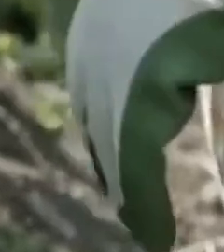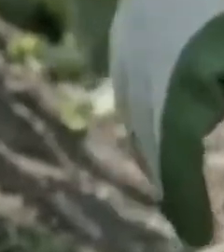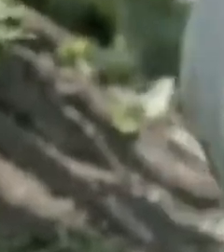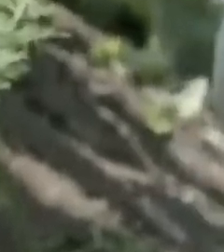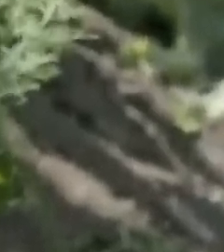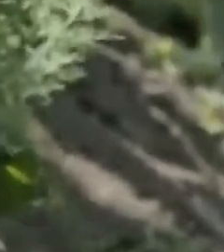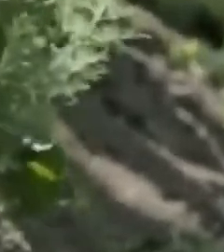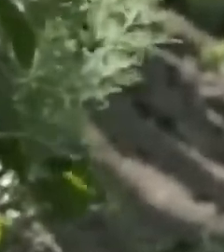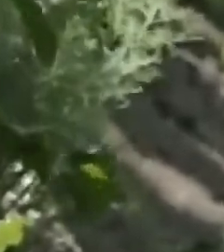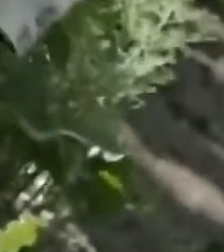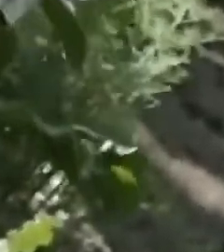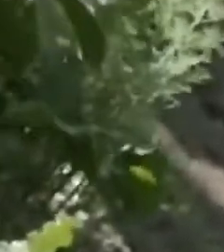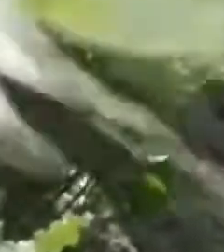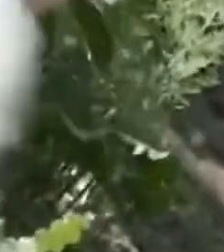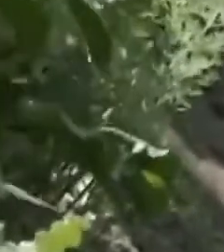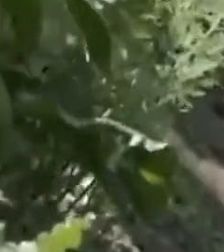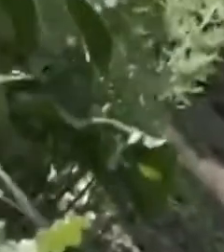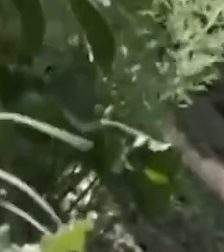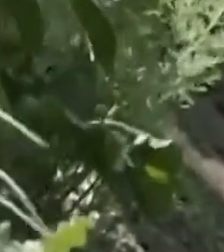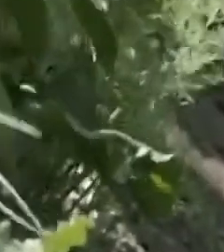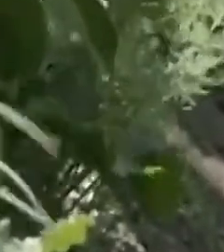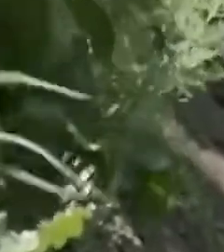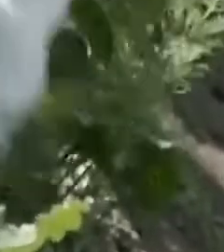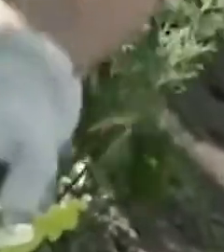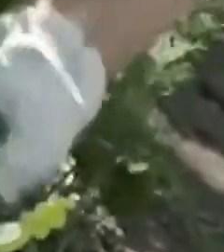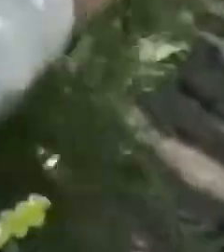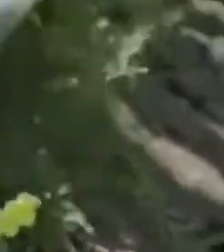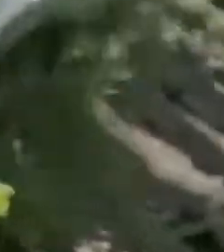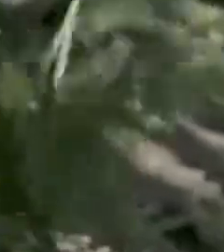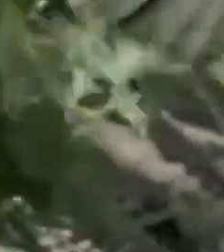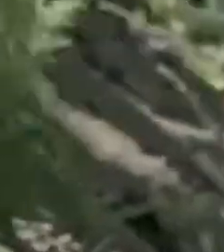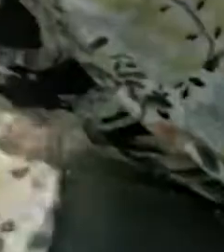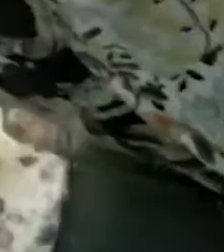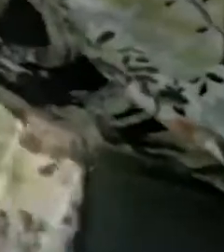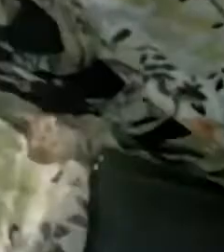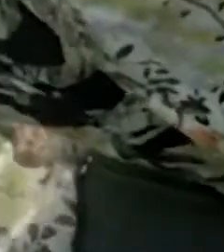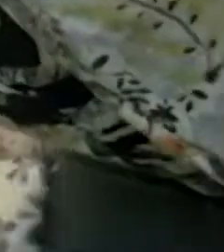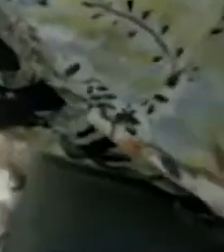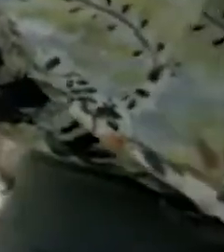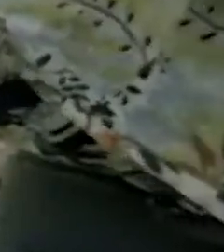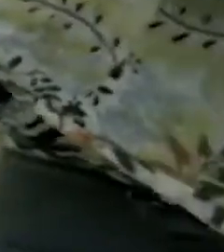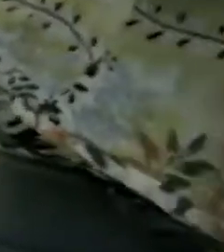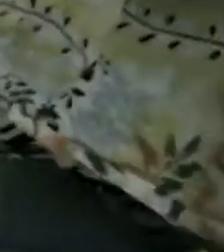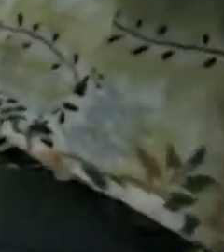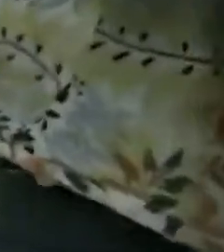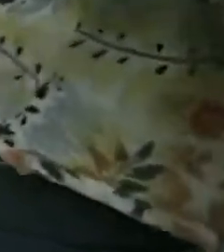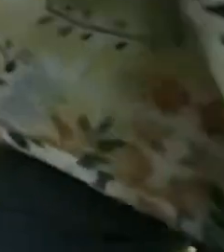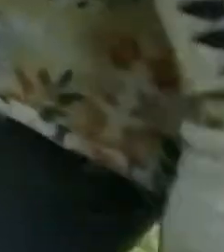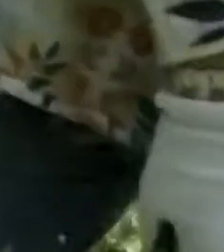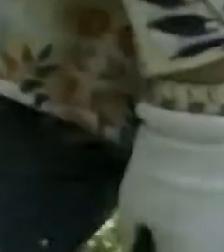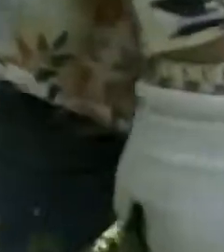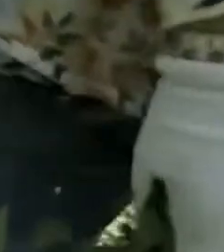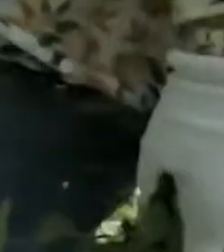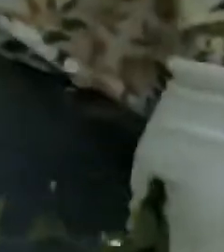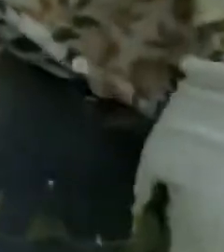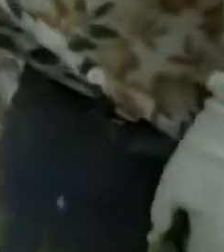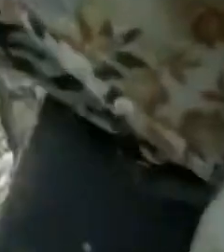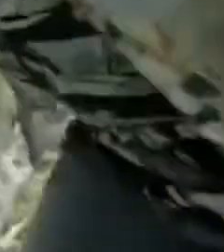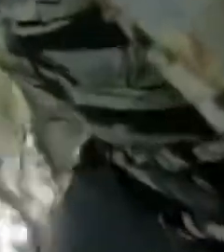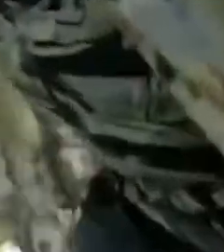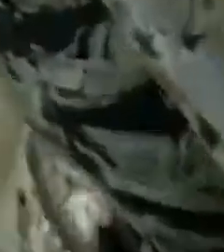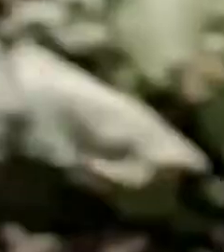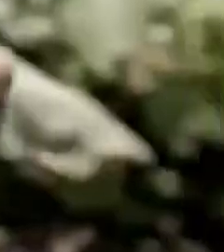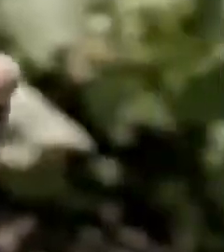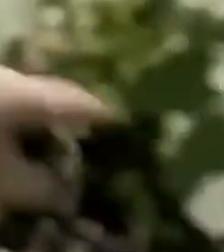En el año 96 tuvimos la oportunidad de tener un voluntario japonés en la Asociación de las Mujeres en la que